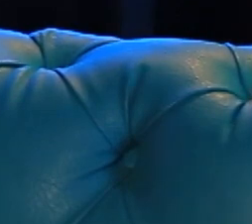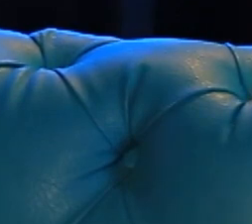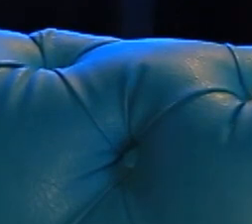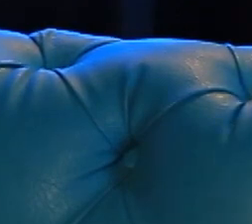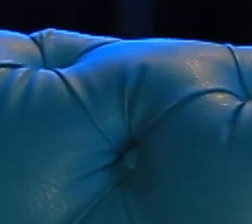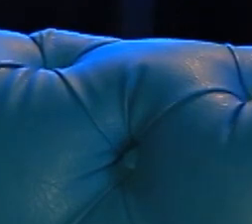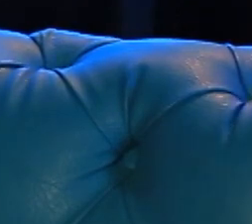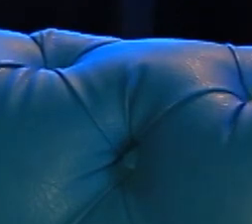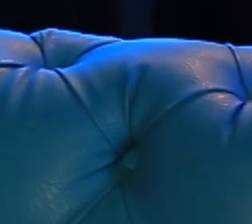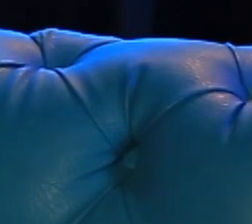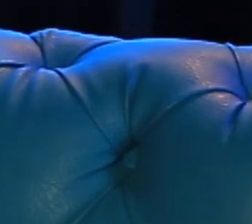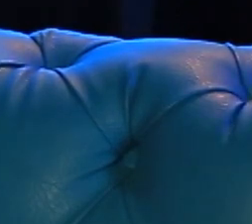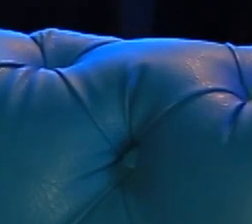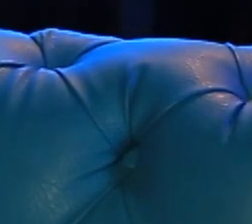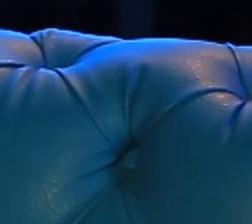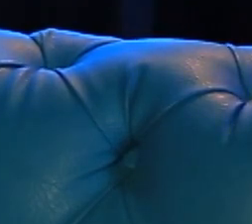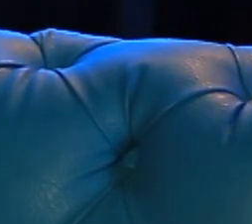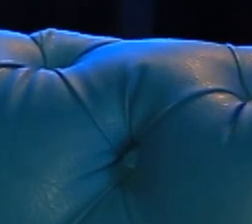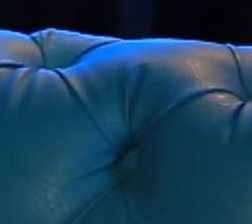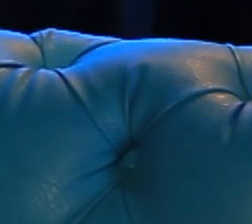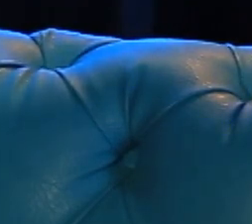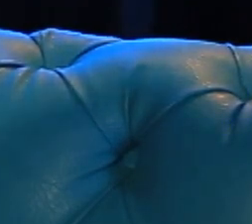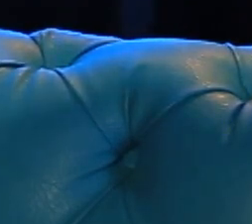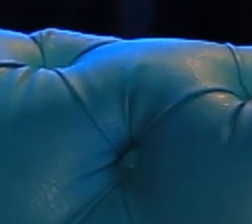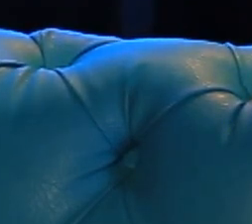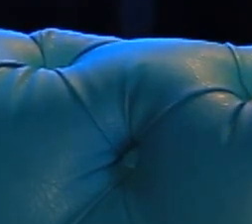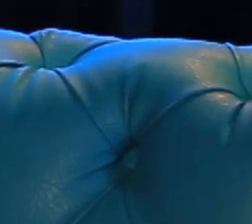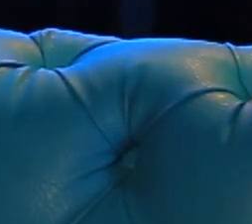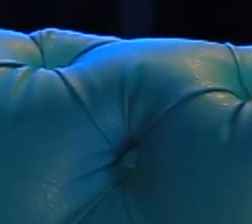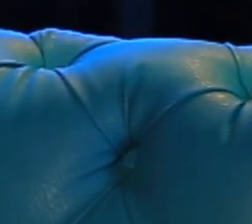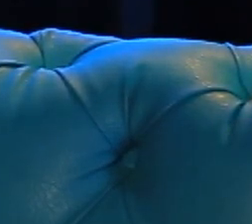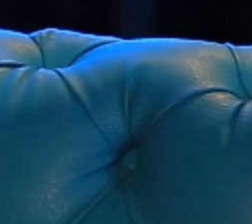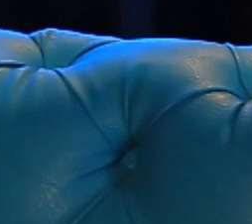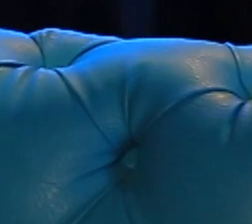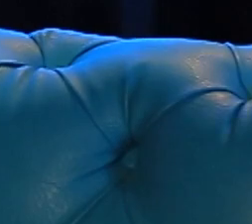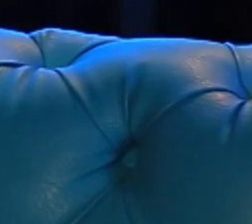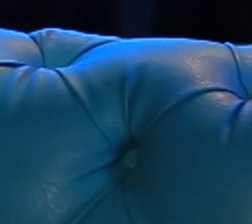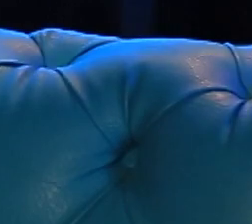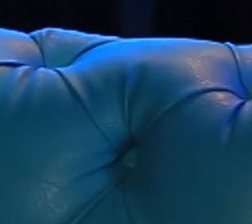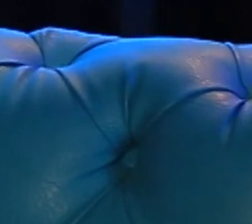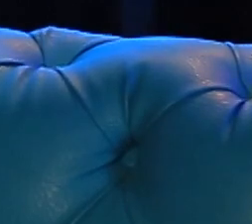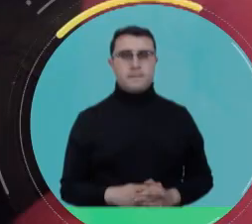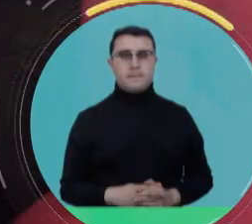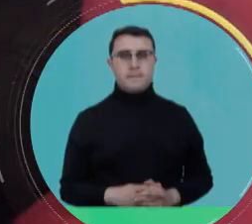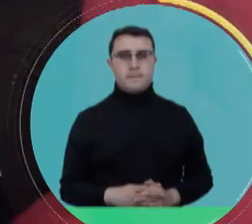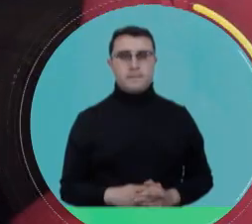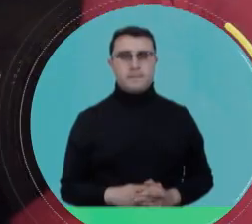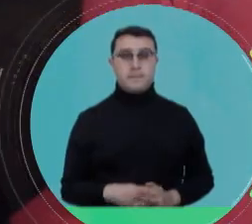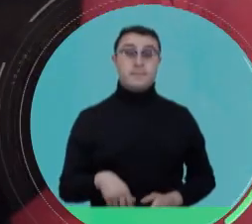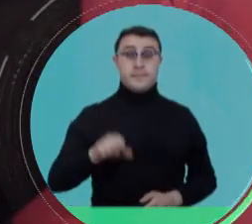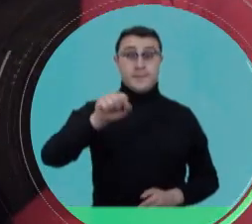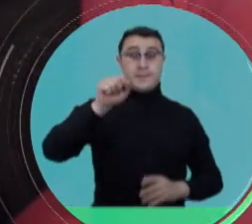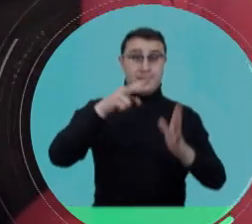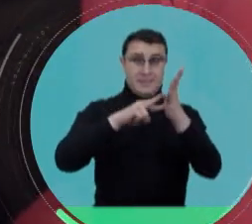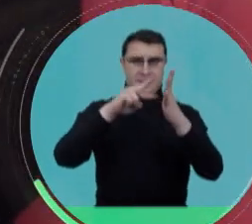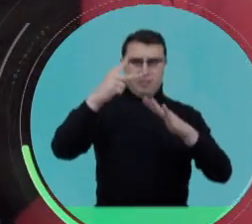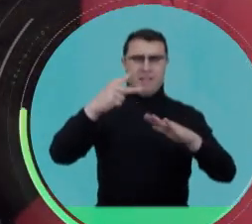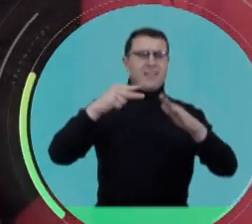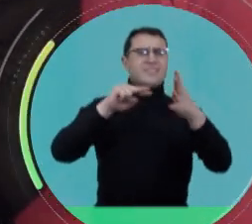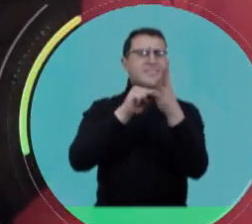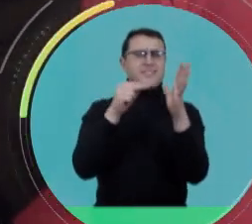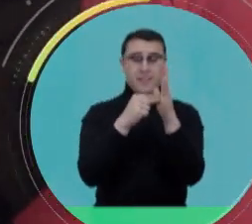crees que las personas están más en el mundo digital que en el Real pues Por así decirlo sí la